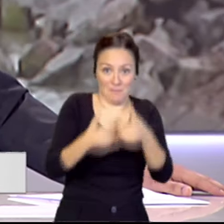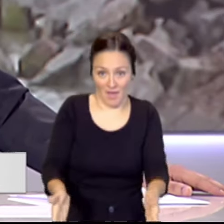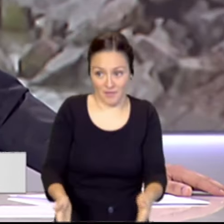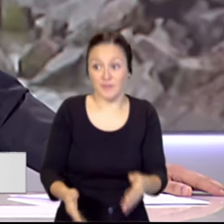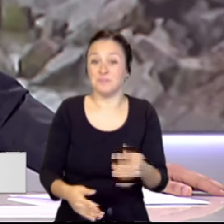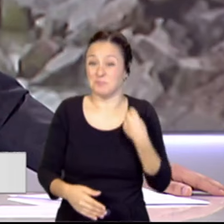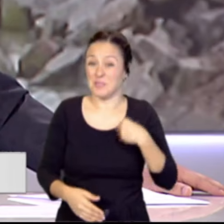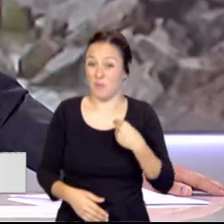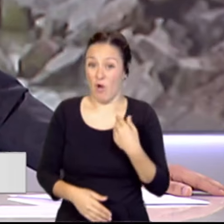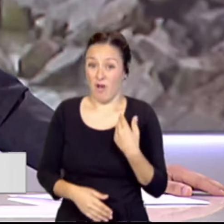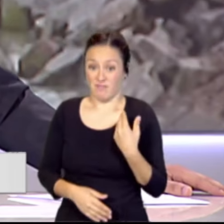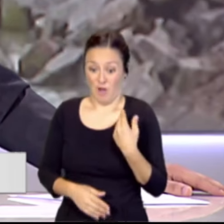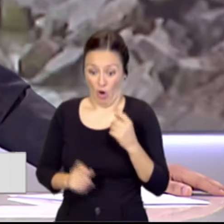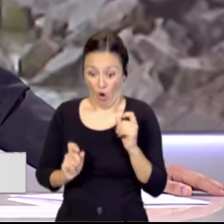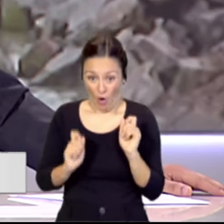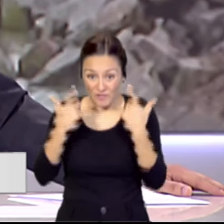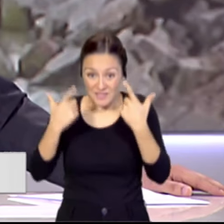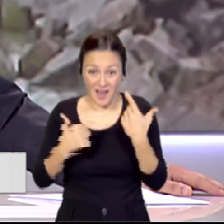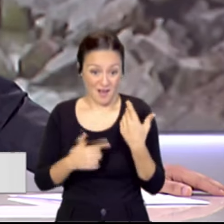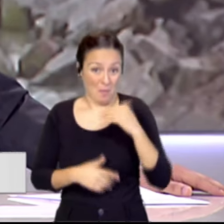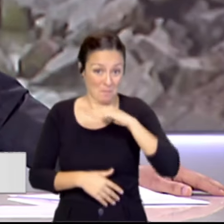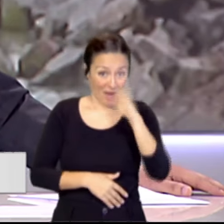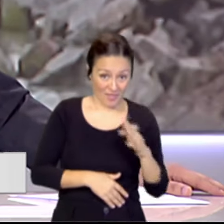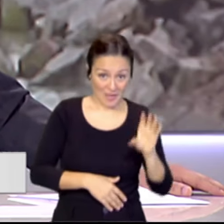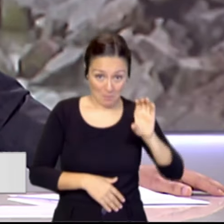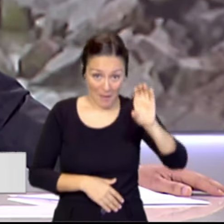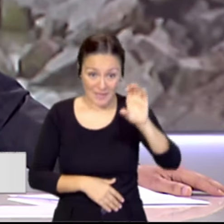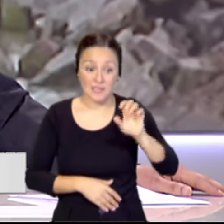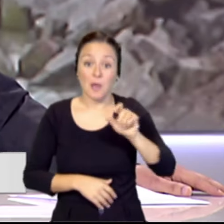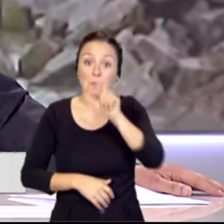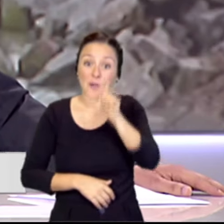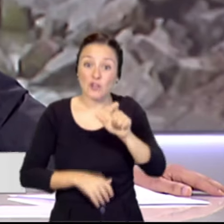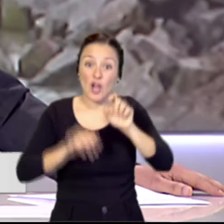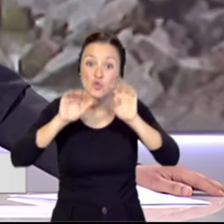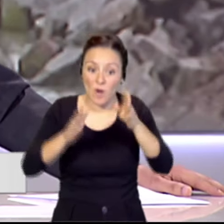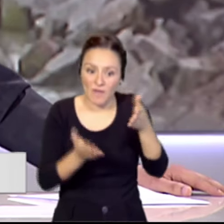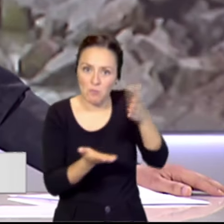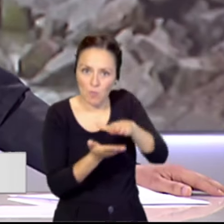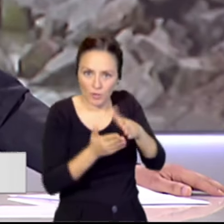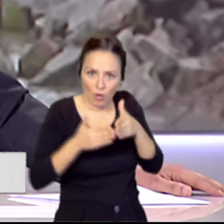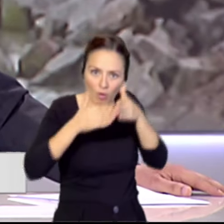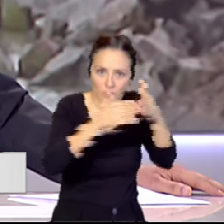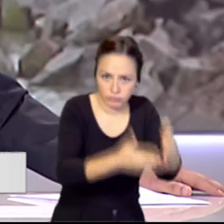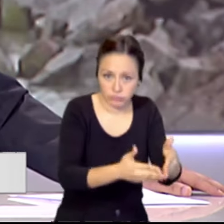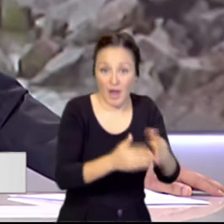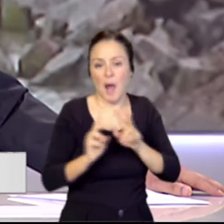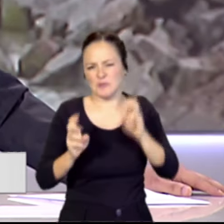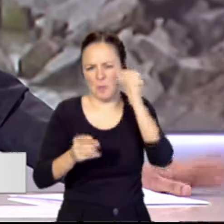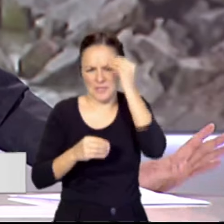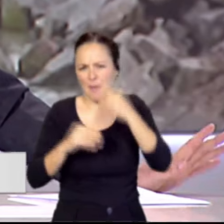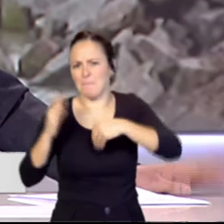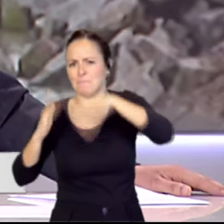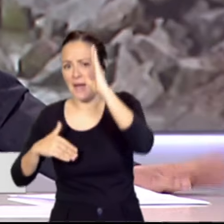la deriva que llegó a Brasil había nueve cadáveres en vez de los 20 que se pensó en un primer momento los cuerpos portaban documentos africanos que